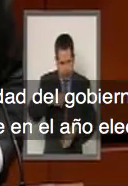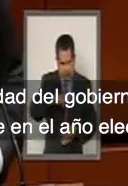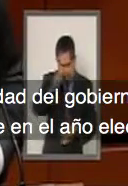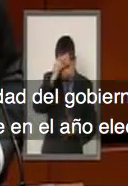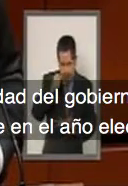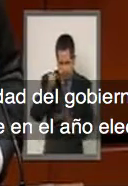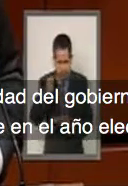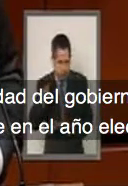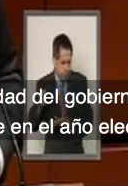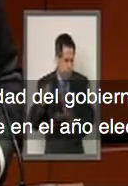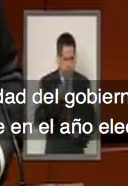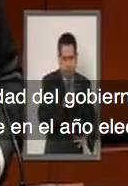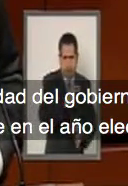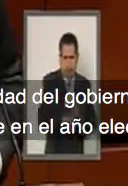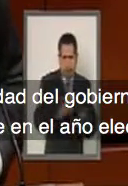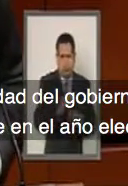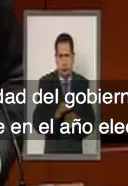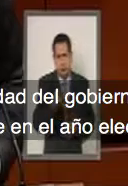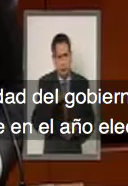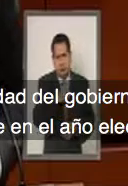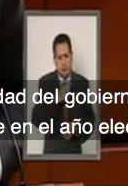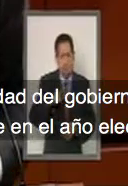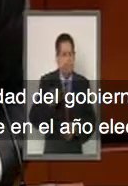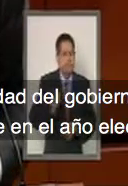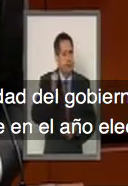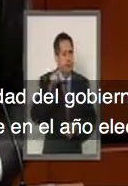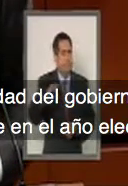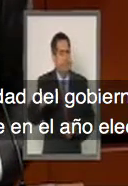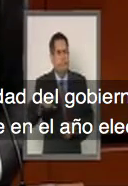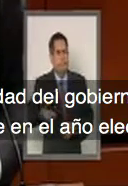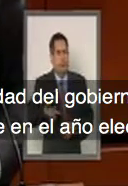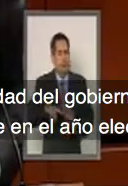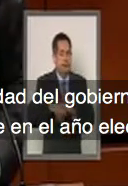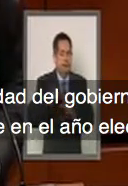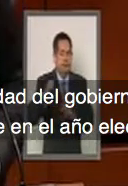vaya a convertir en una oportunidad del gobierno